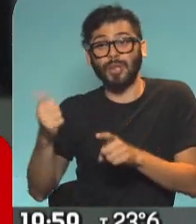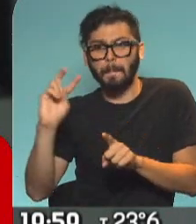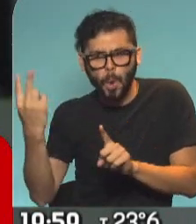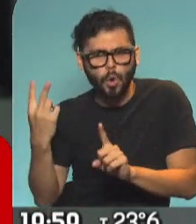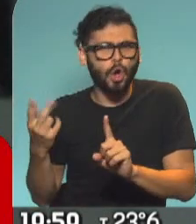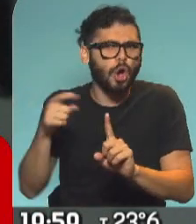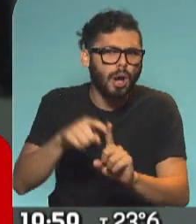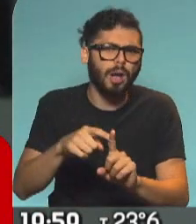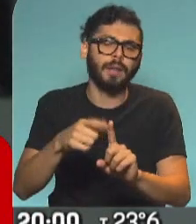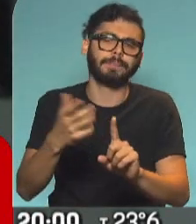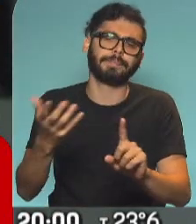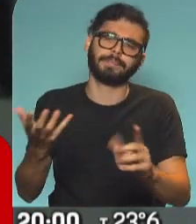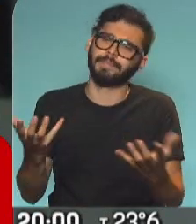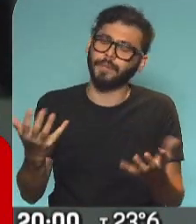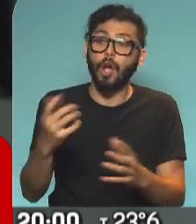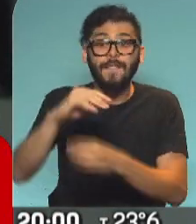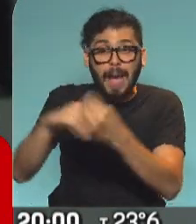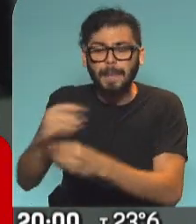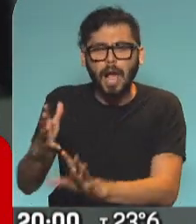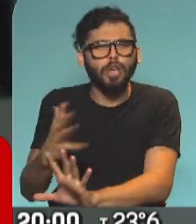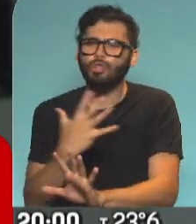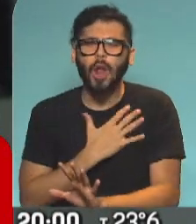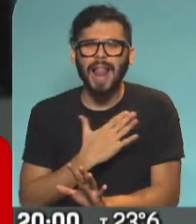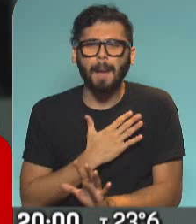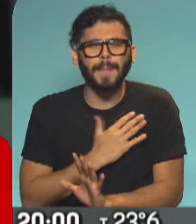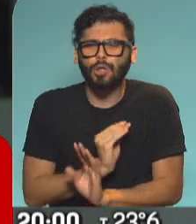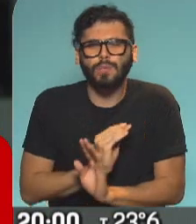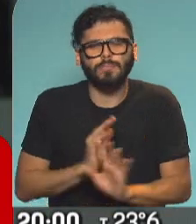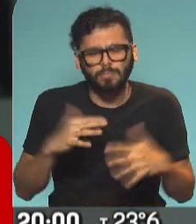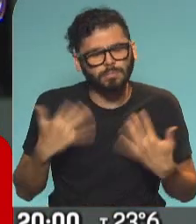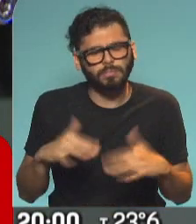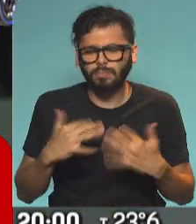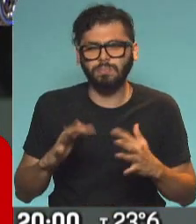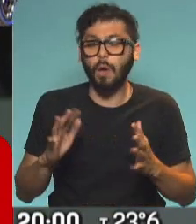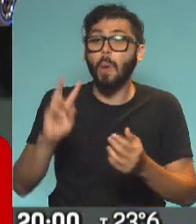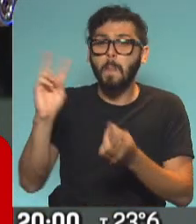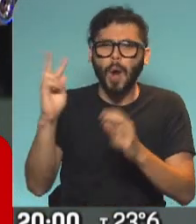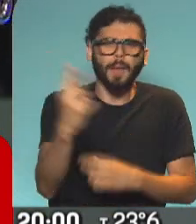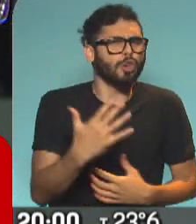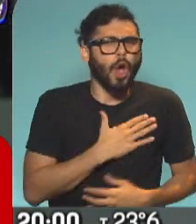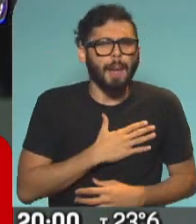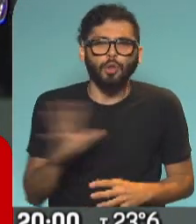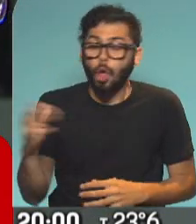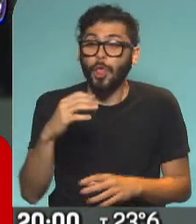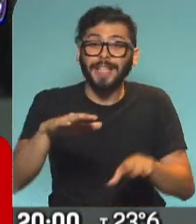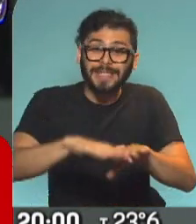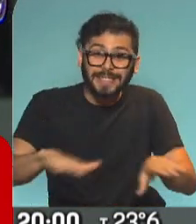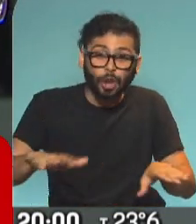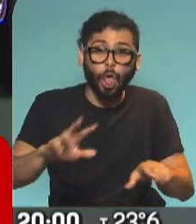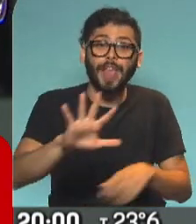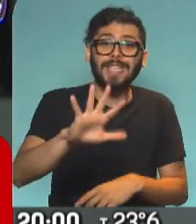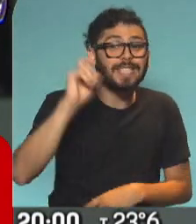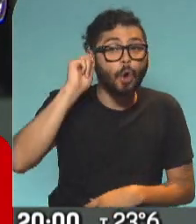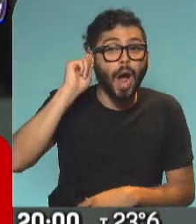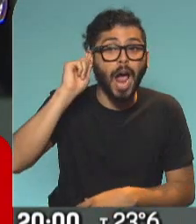lo demás. Yo lamento muchísimo lo de la familia y de los familiares. Lamentamos todas las muertes. Del chico de 5